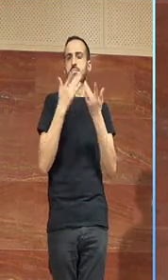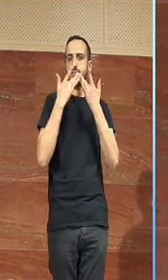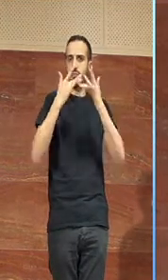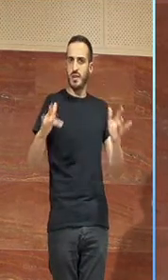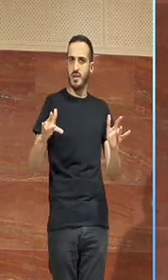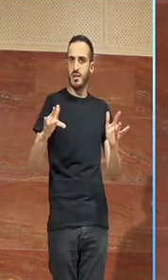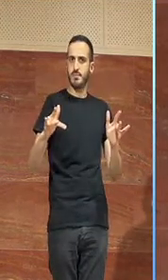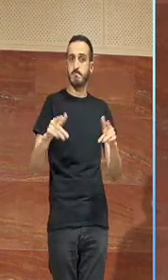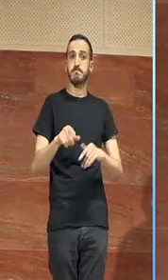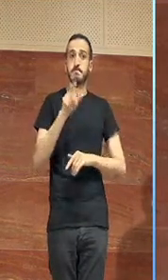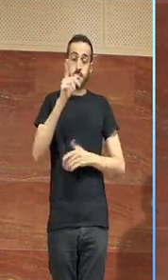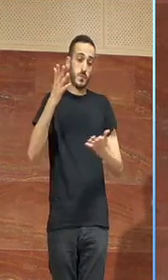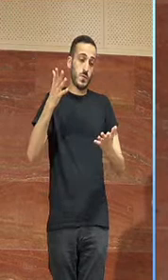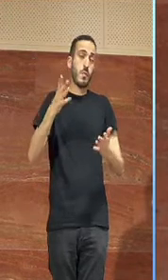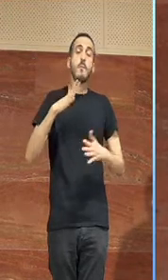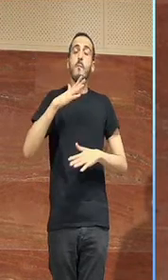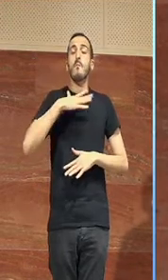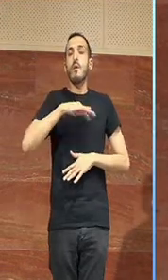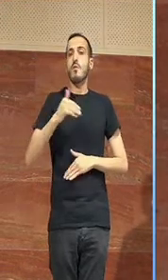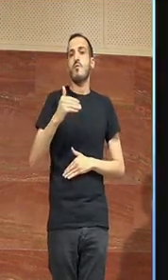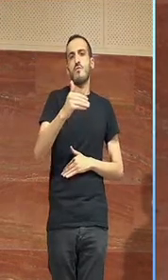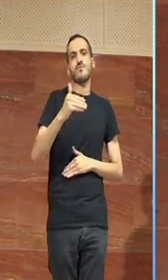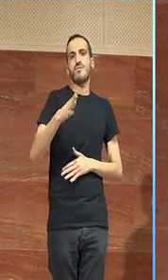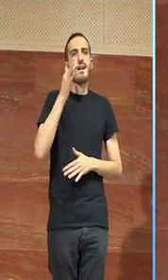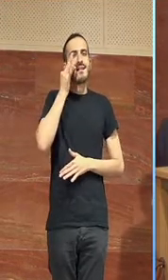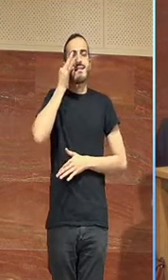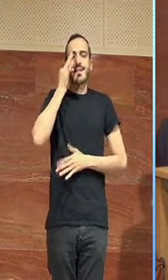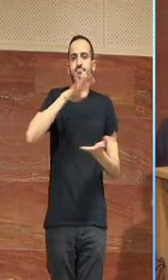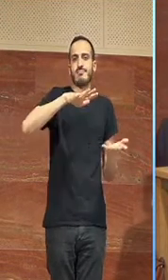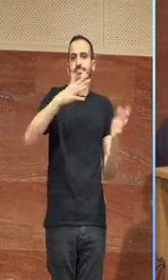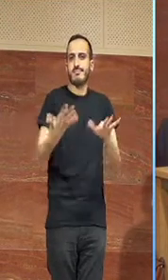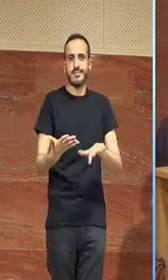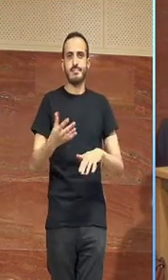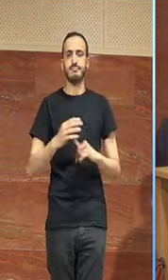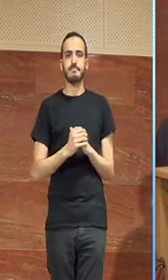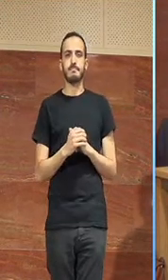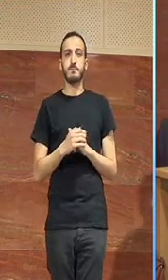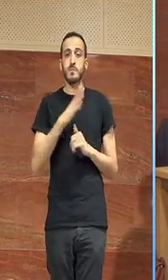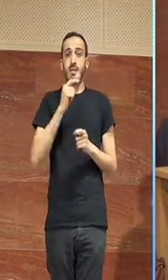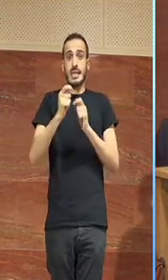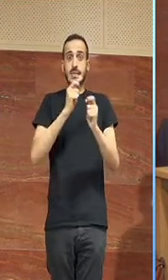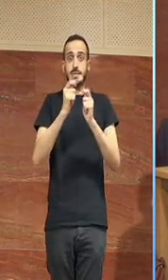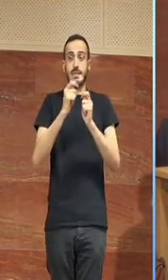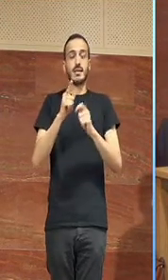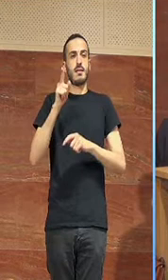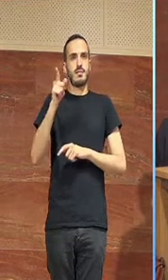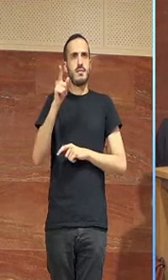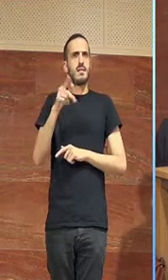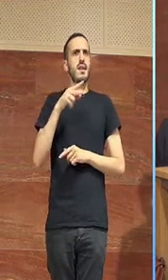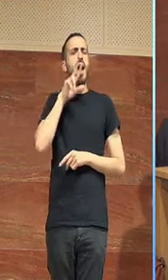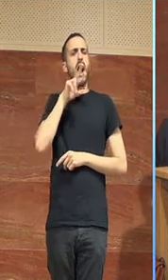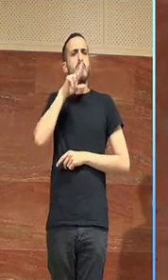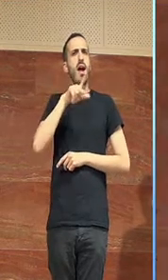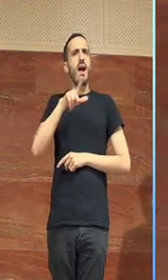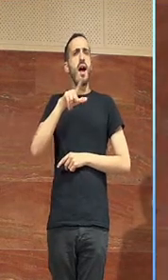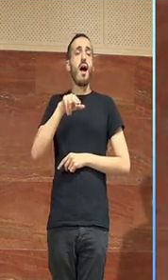día puede convertirse en realidad, ¿no? Bueno, pues con esta última entrevista que os aviso, él